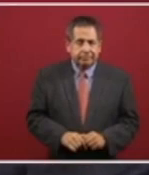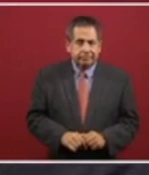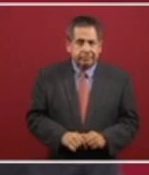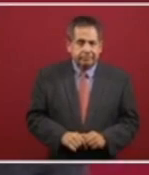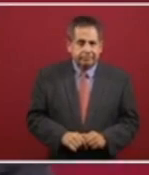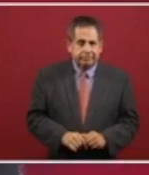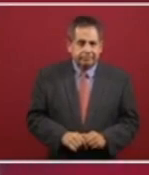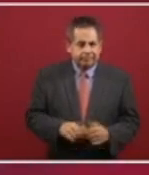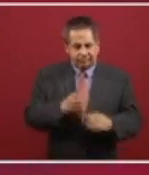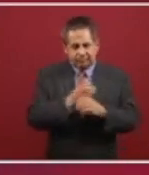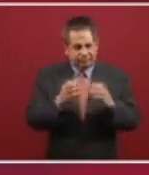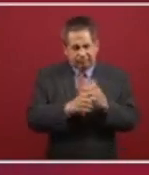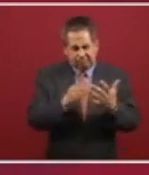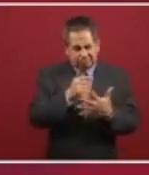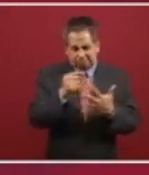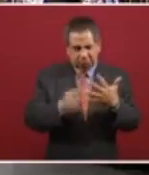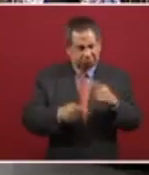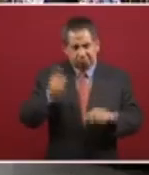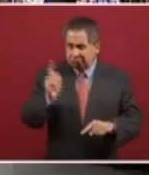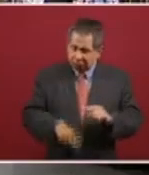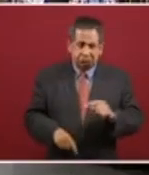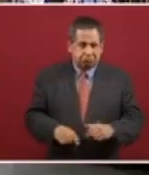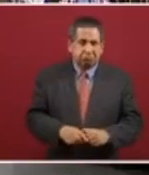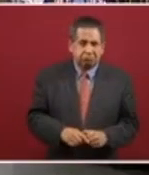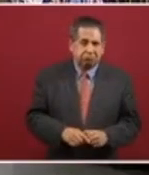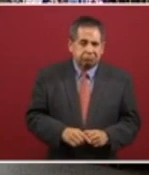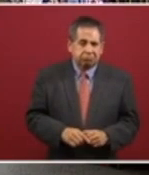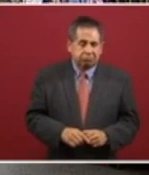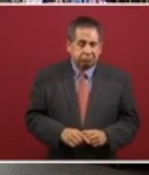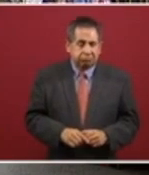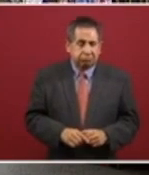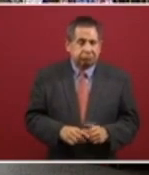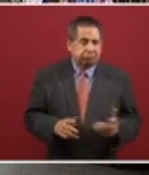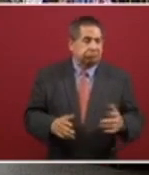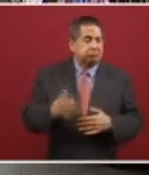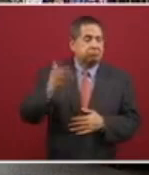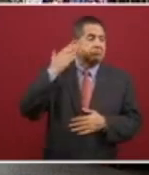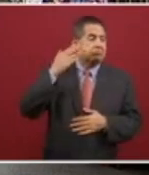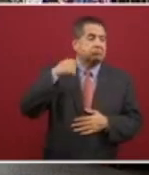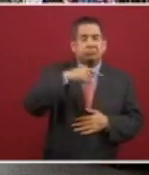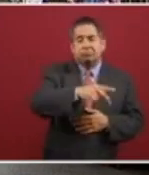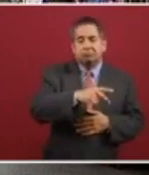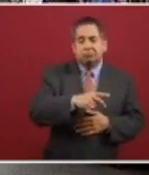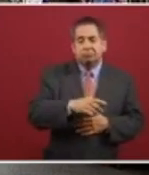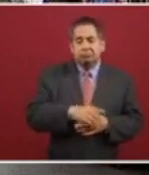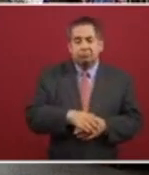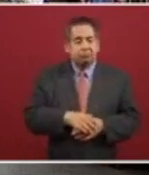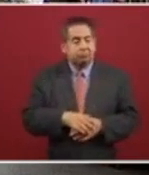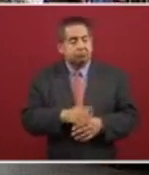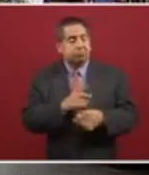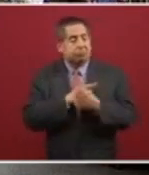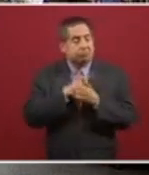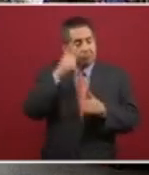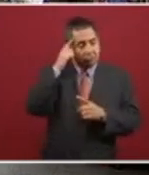otras muchas cosas, el decir que la moral era un árbol que daba moras